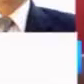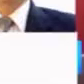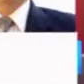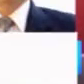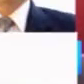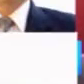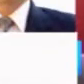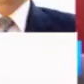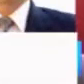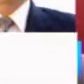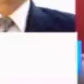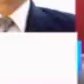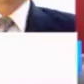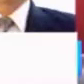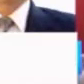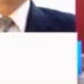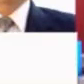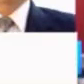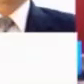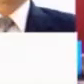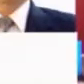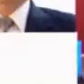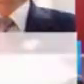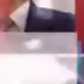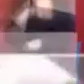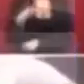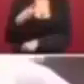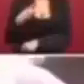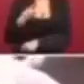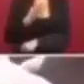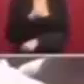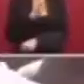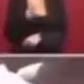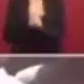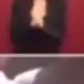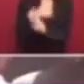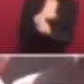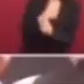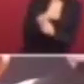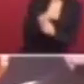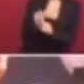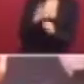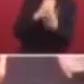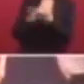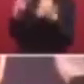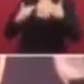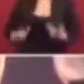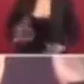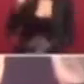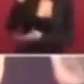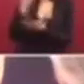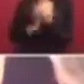estrategia, de las medidas, de las acciones, de las políticas, de los programas que se están aplicando, medir